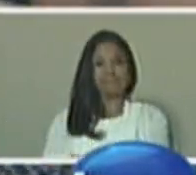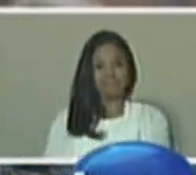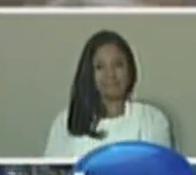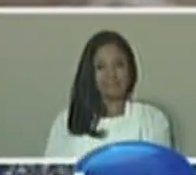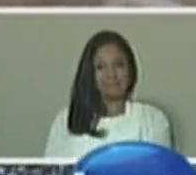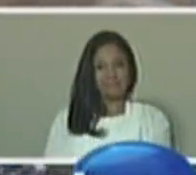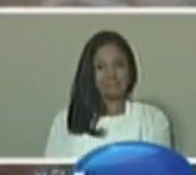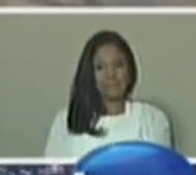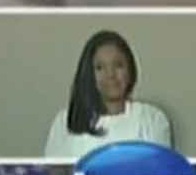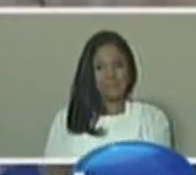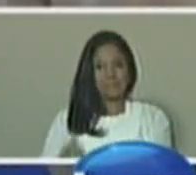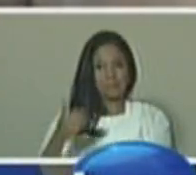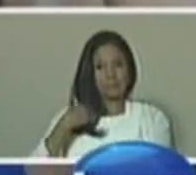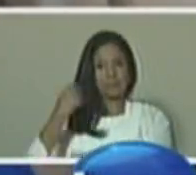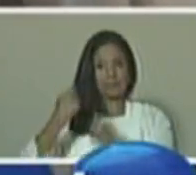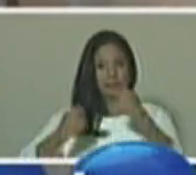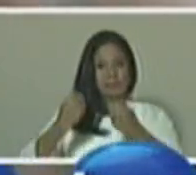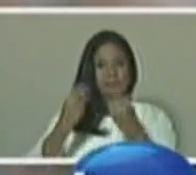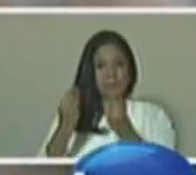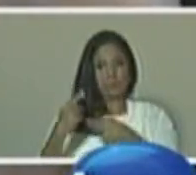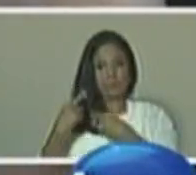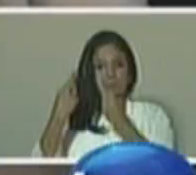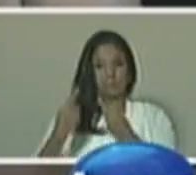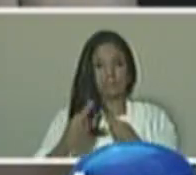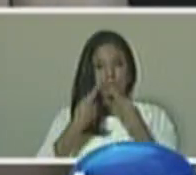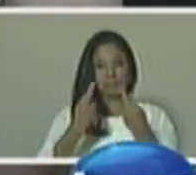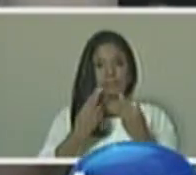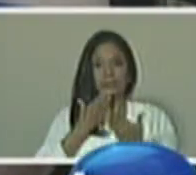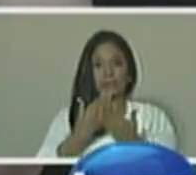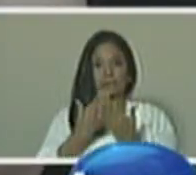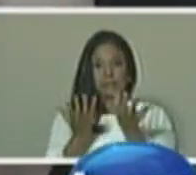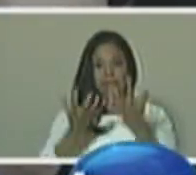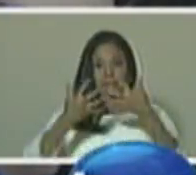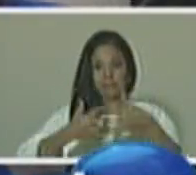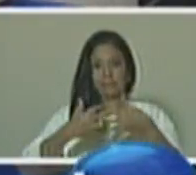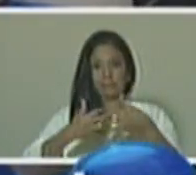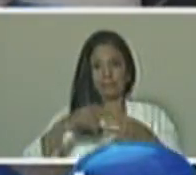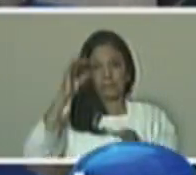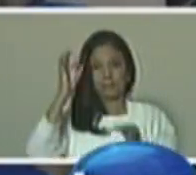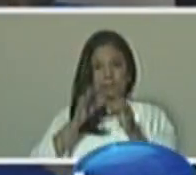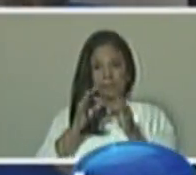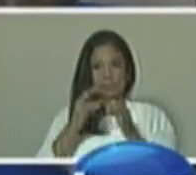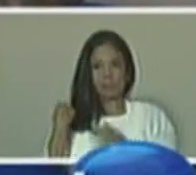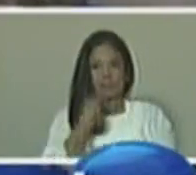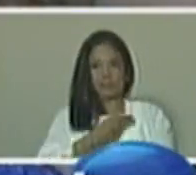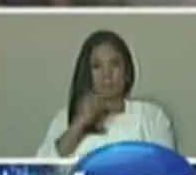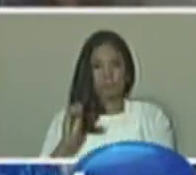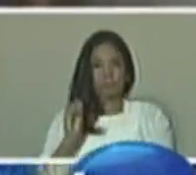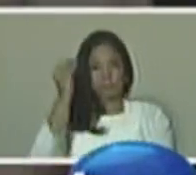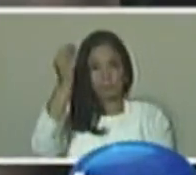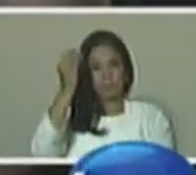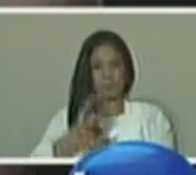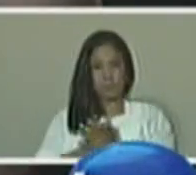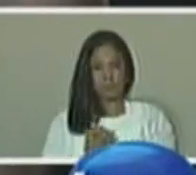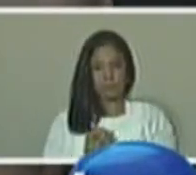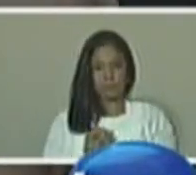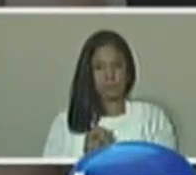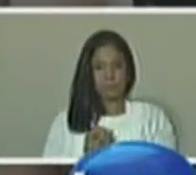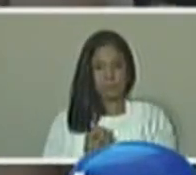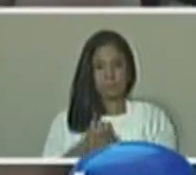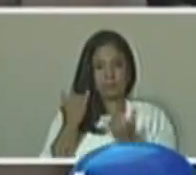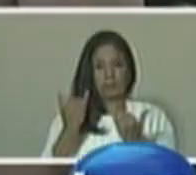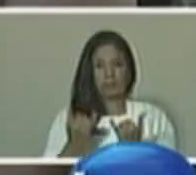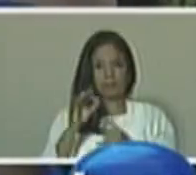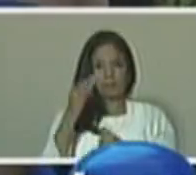tu auto, tienes todos tus premios. Gracias a las empresas que creen en nuestra juventud. Y de esta manera